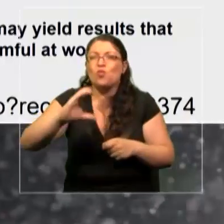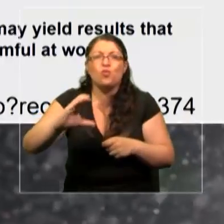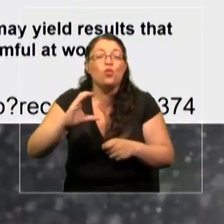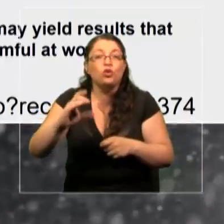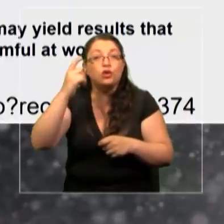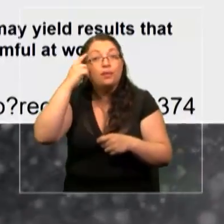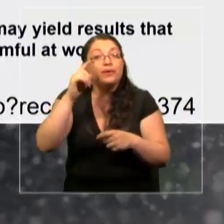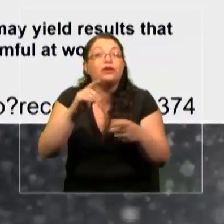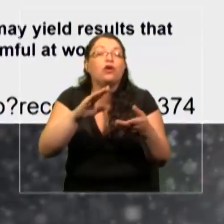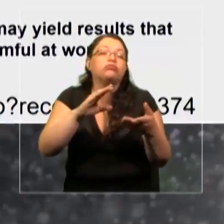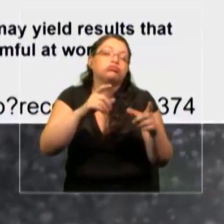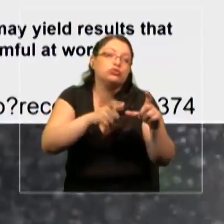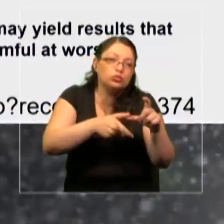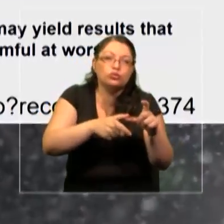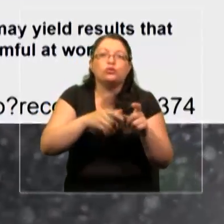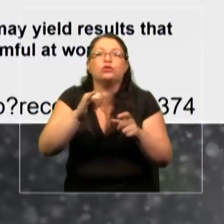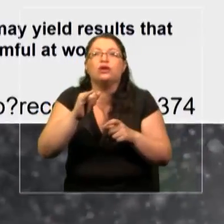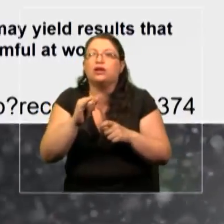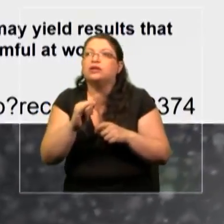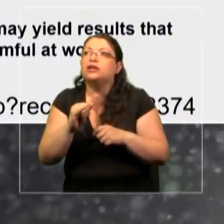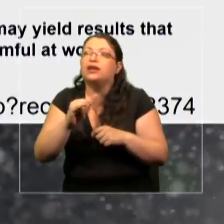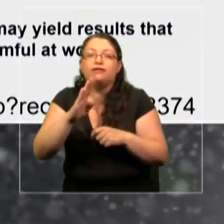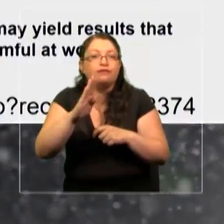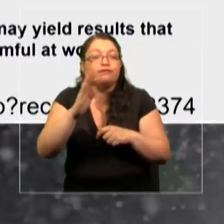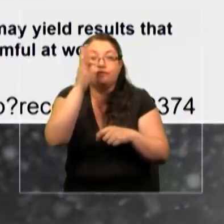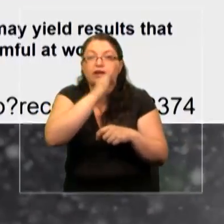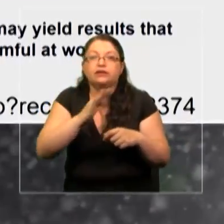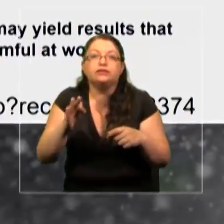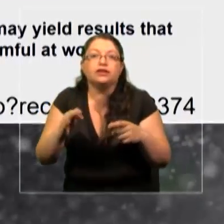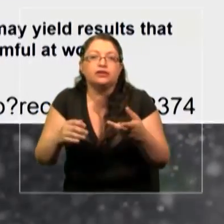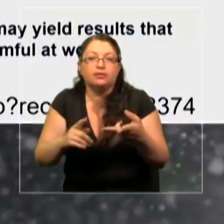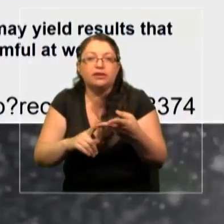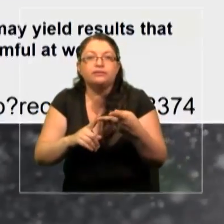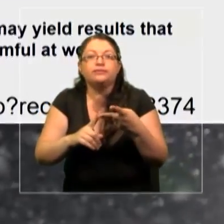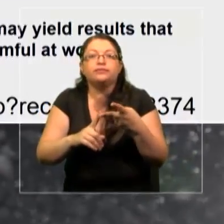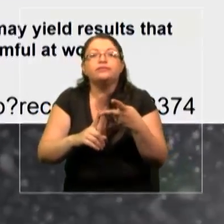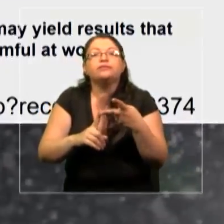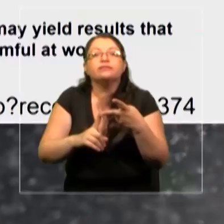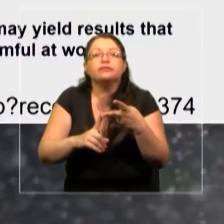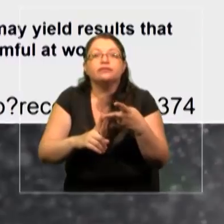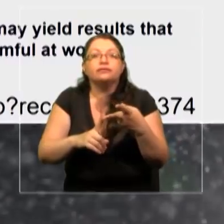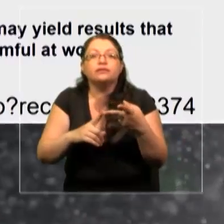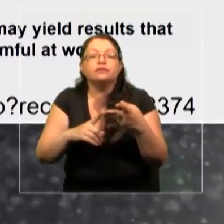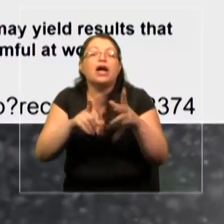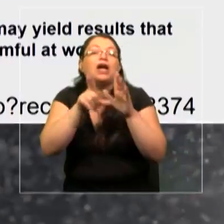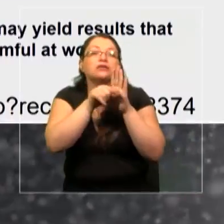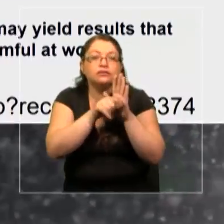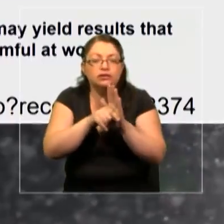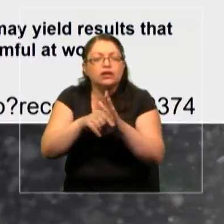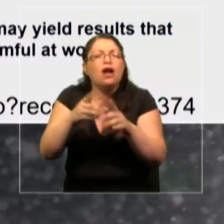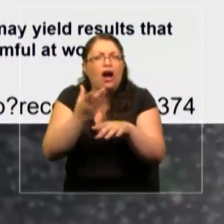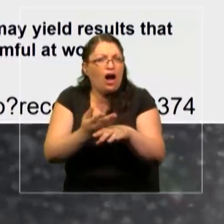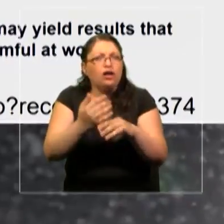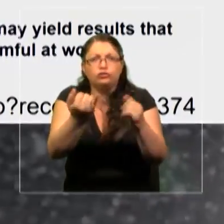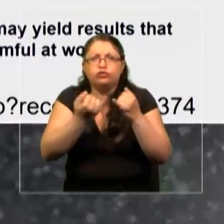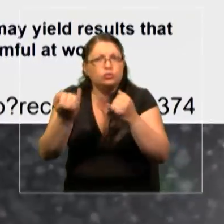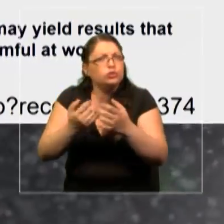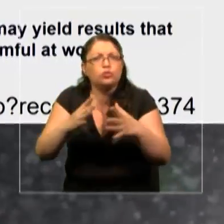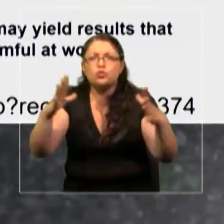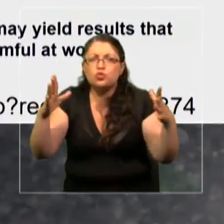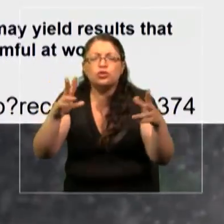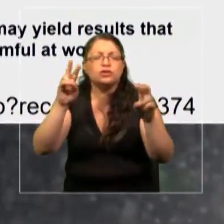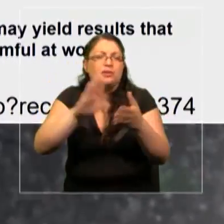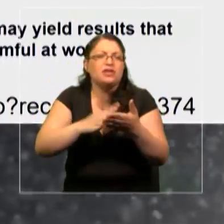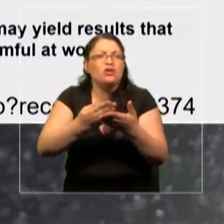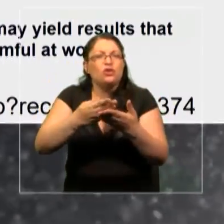Amazon, eBay, Facebook manejan más datos diariamente que nuestro sistema de salud. Tenemos muchos datos, pero no